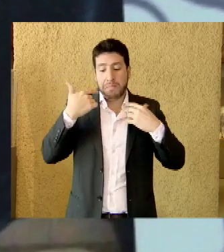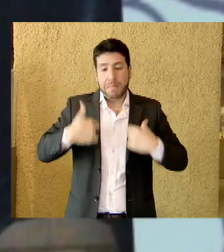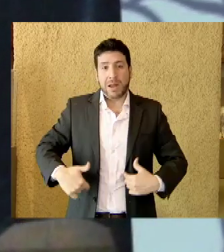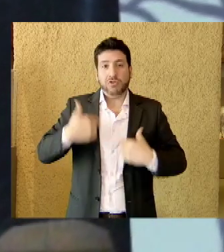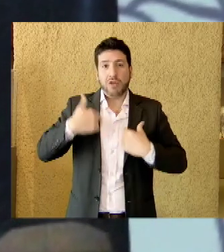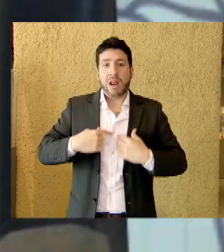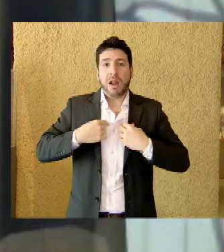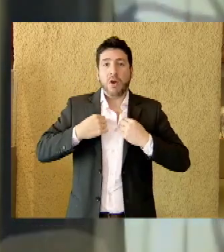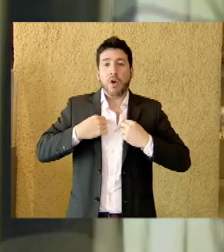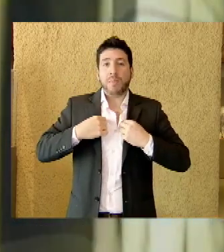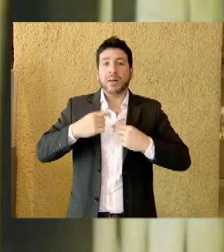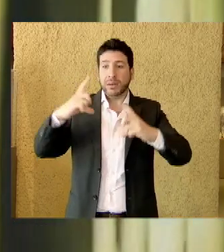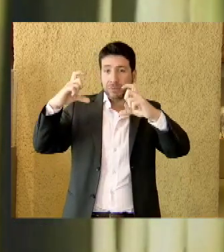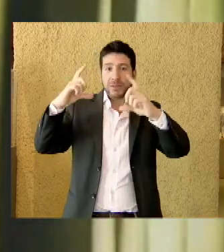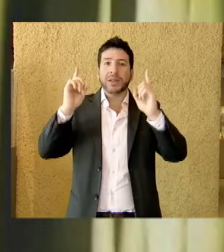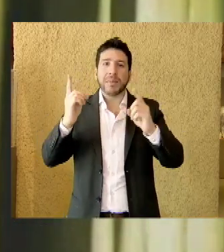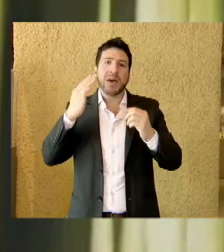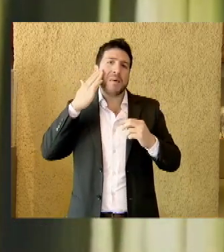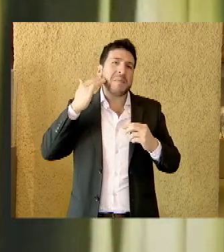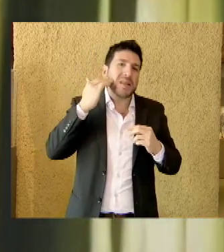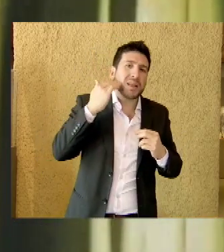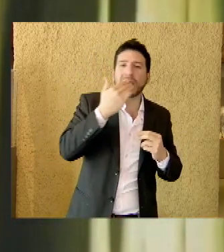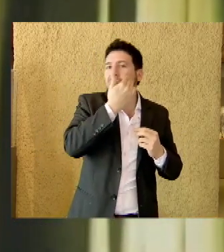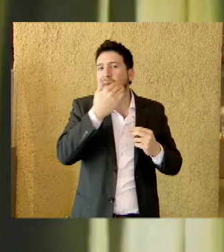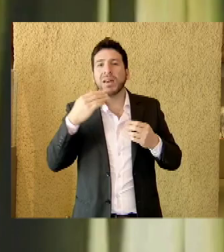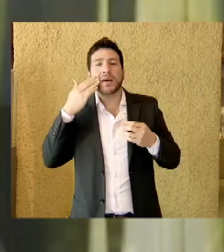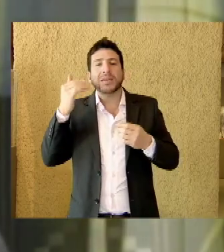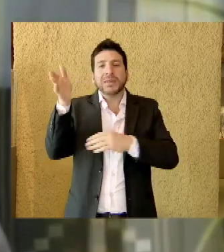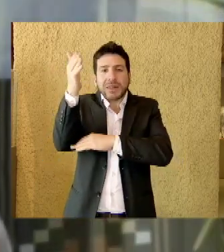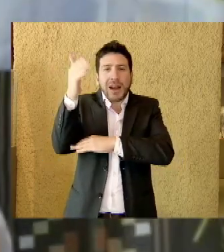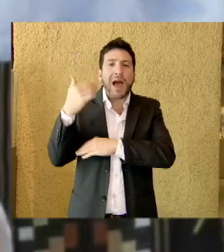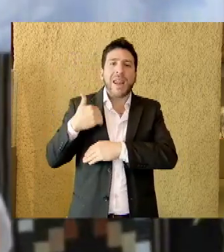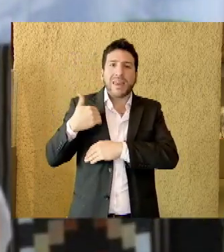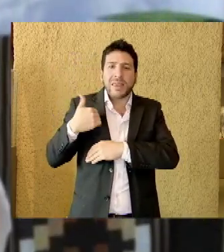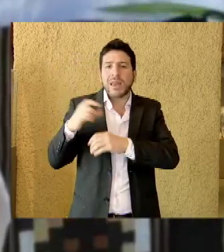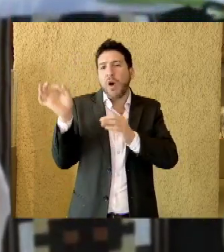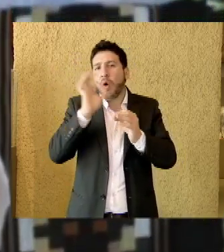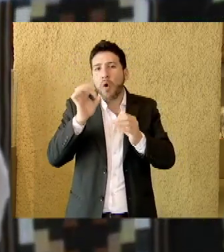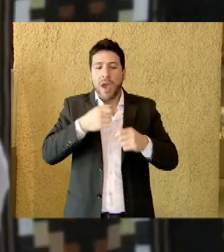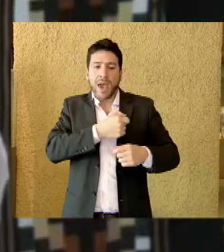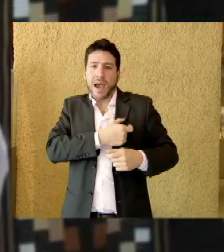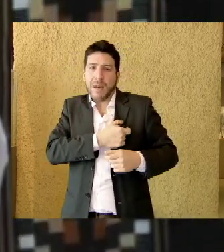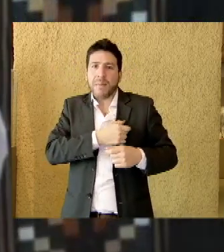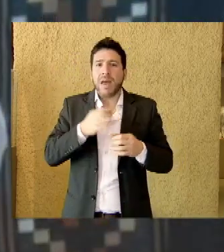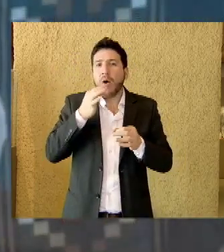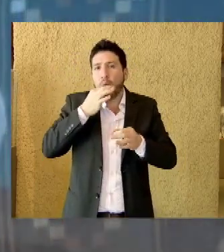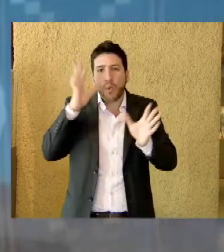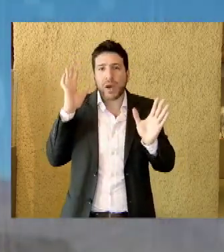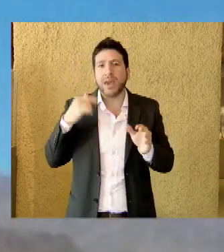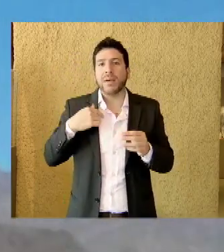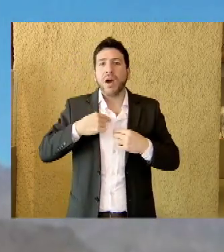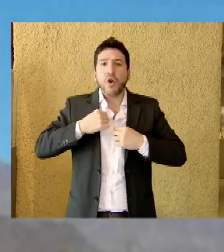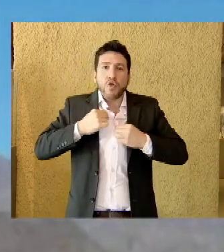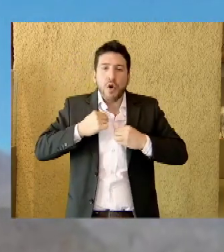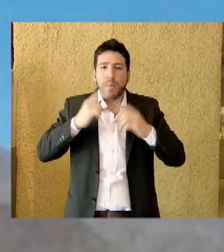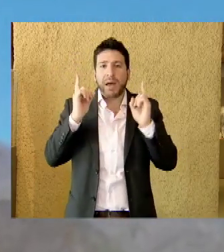también identificándose cada uno, ¿no?, pintándose celeste y blanco, obviamente con una escarapela, con lo que puede ser la ropa